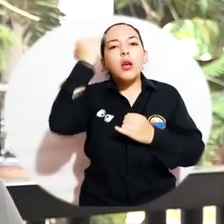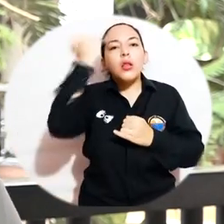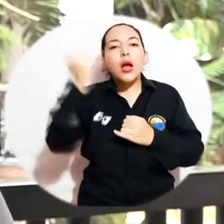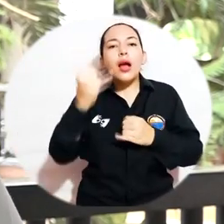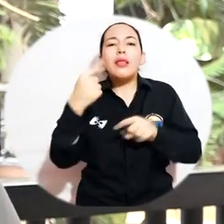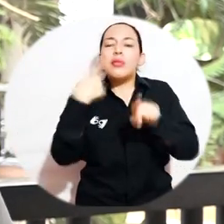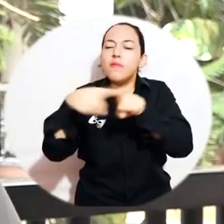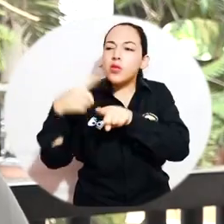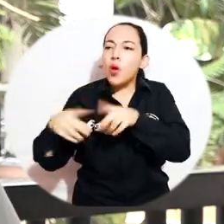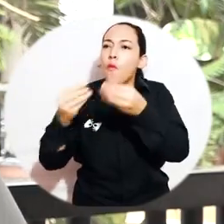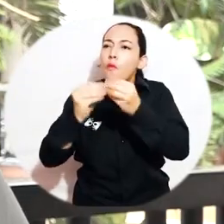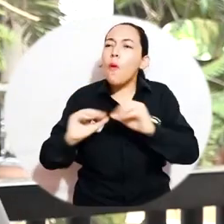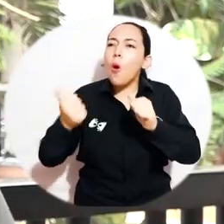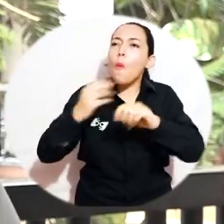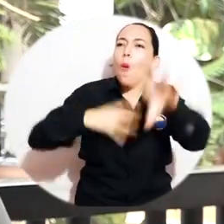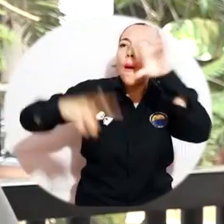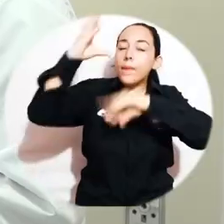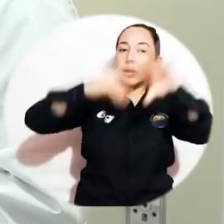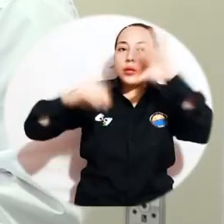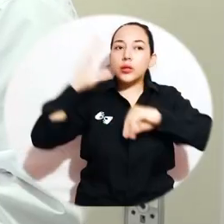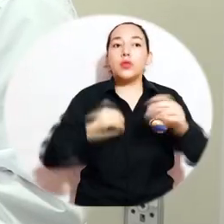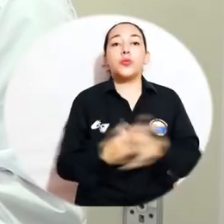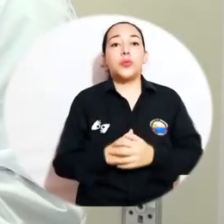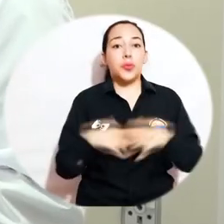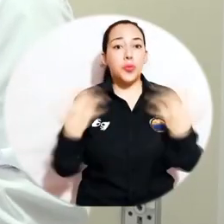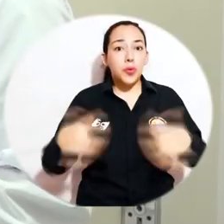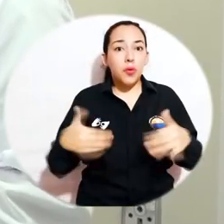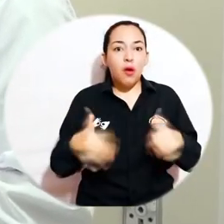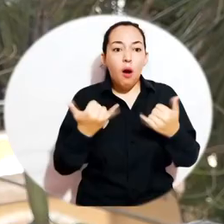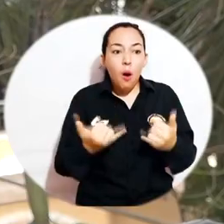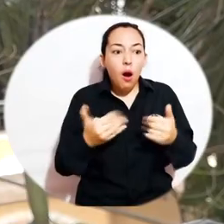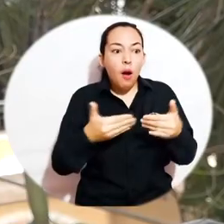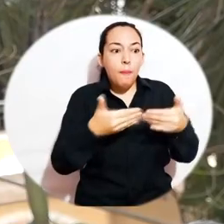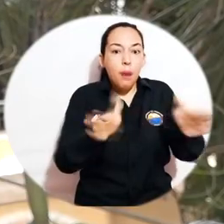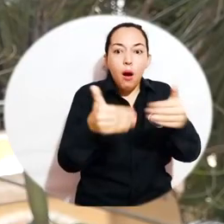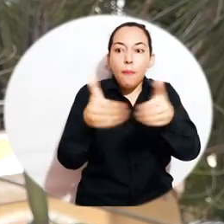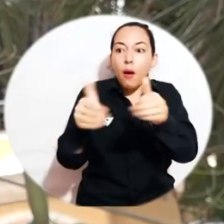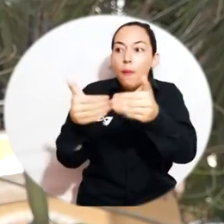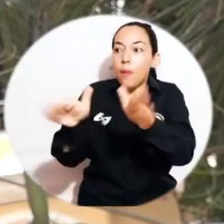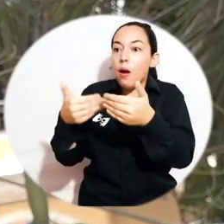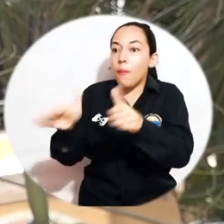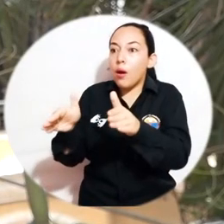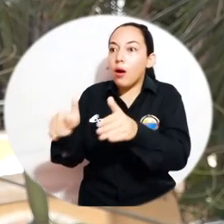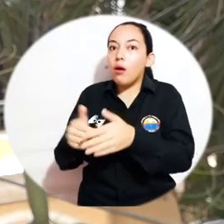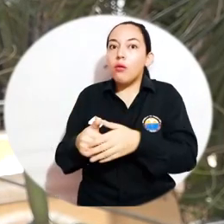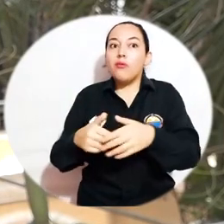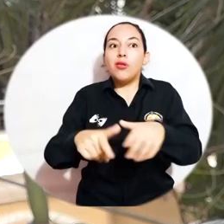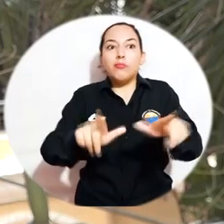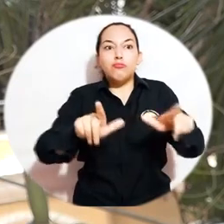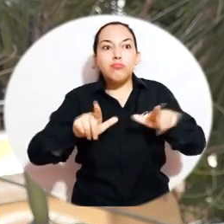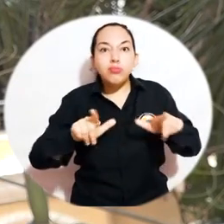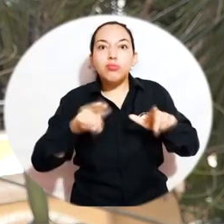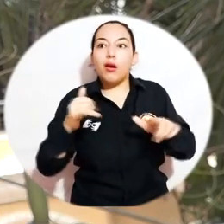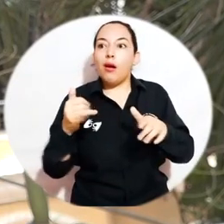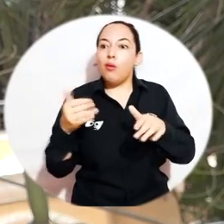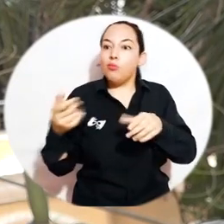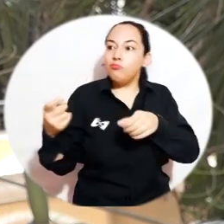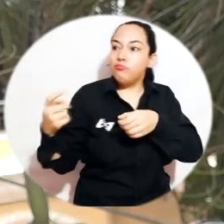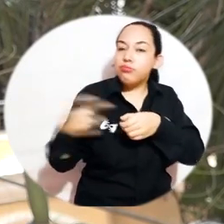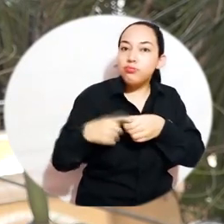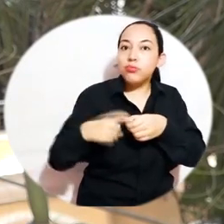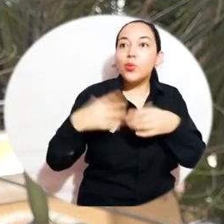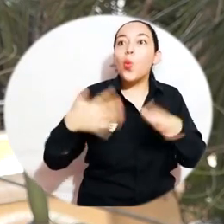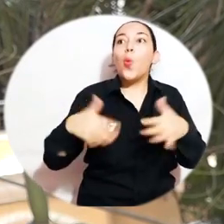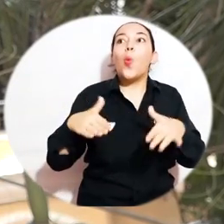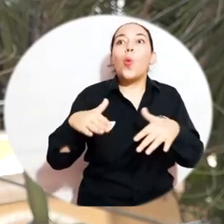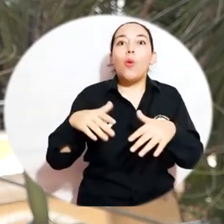idear más formas de aprendizaje. Se les abre muchos caminos a los egresados, los va a colocar en un top